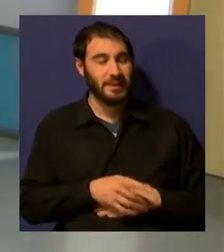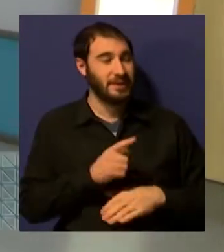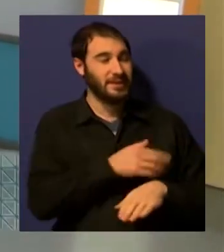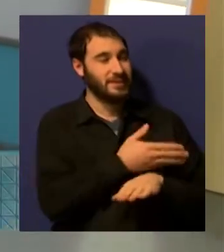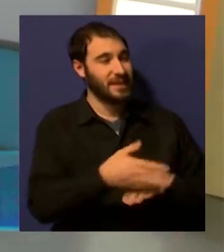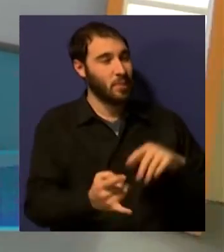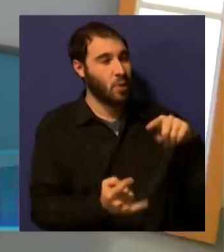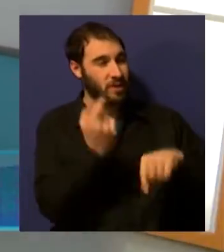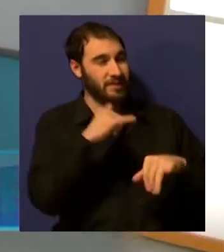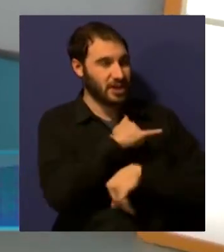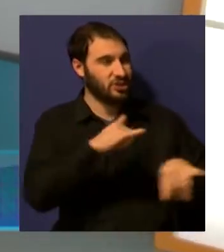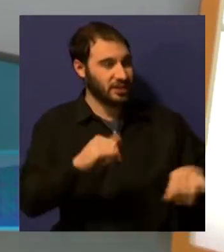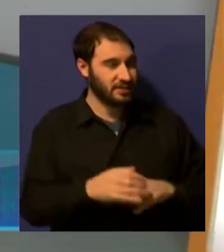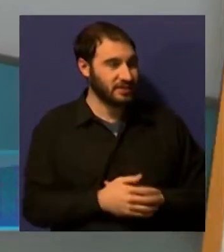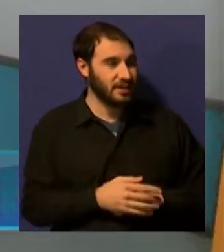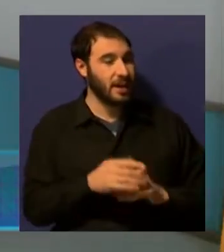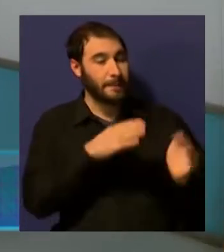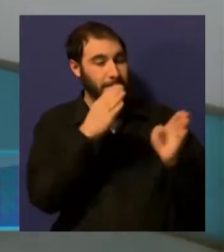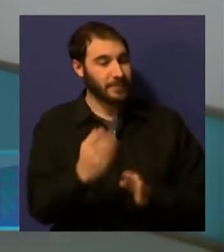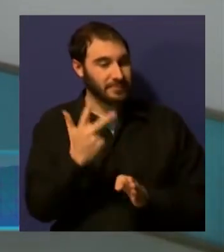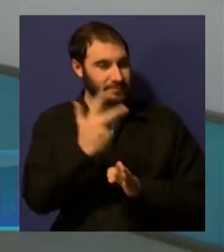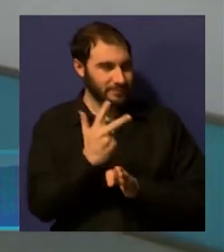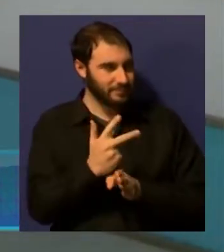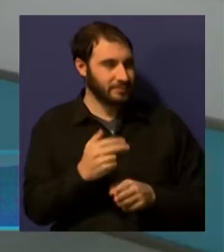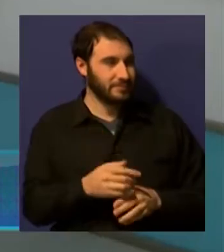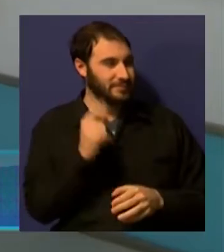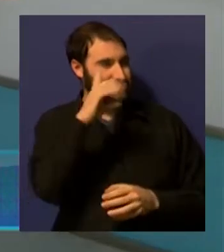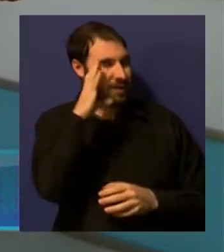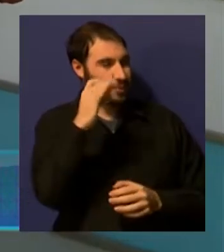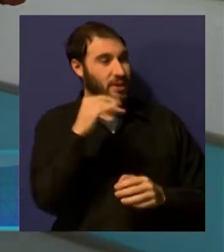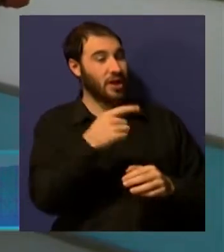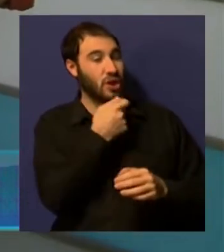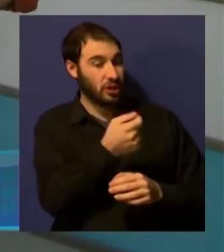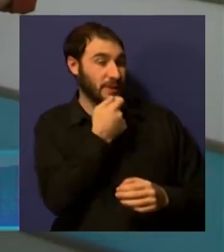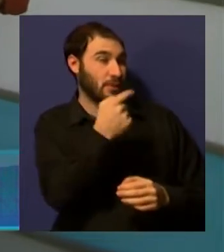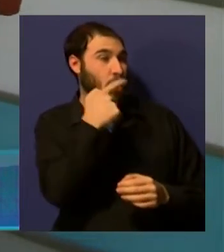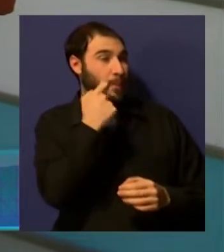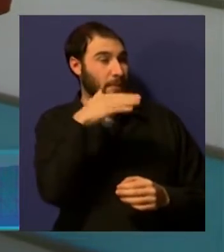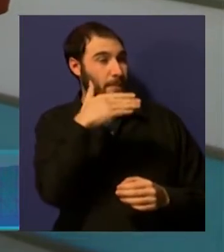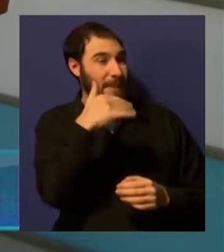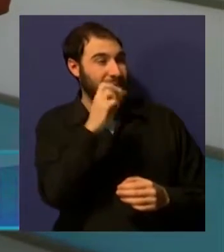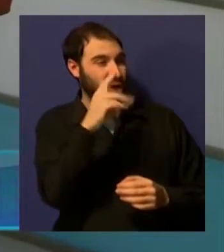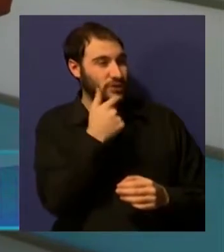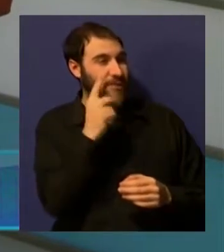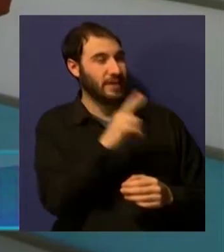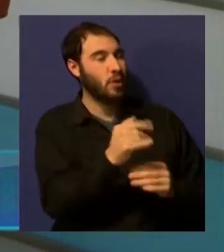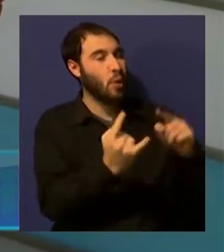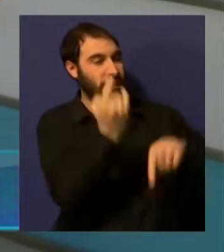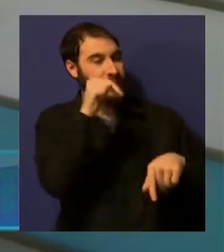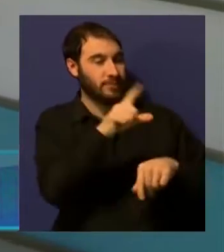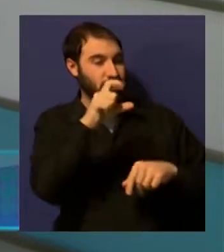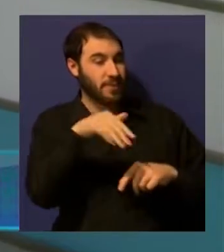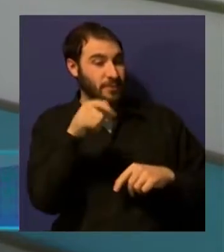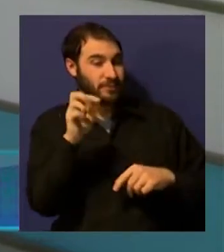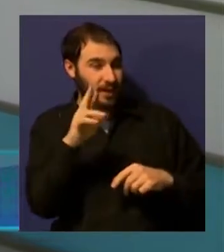Continuamos en Unidiversidad Noticias, tercer bloque. Recuerden que la nota, por ejemplo, con Marcos Bruno la pueden volver a ver en